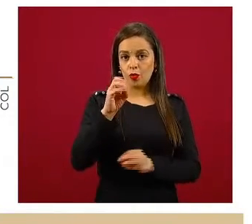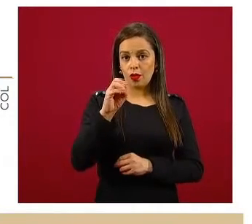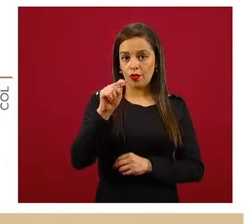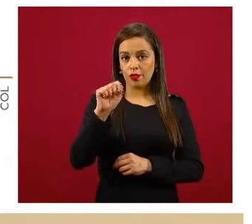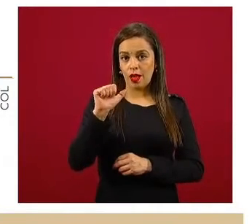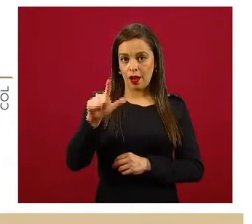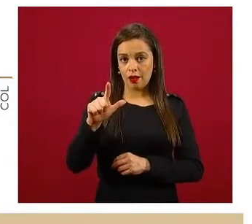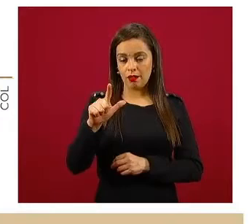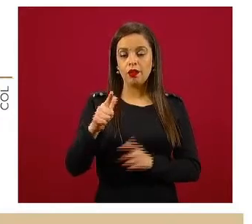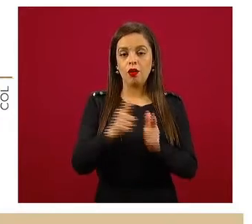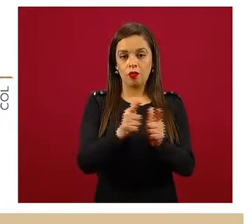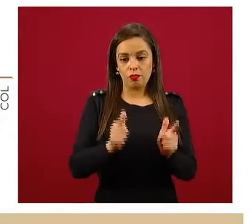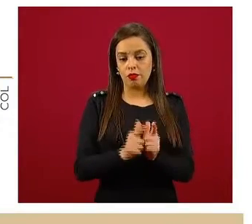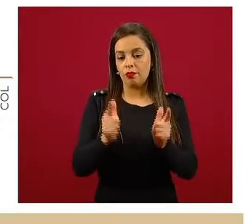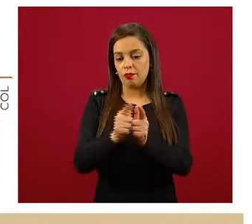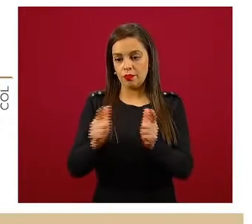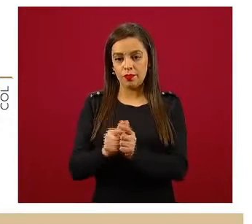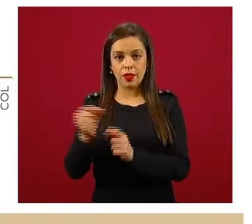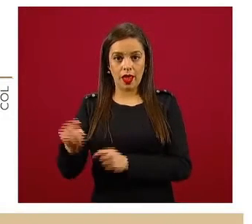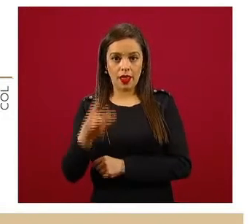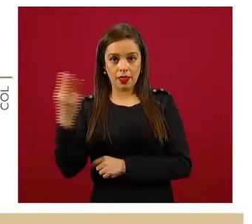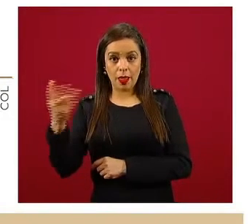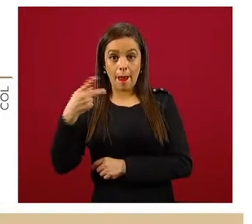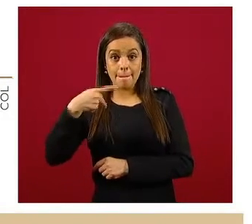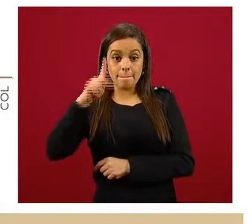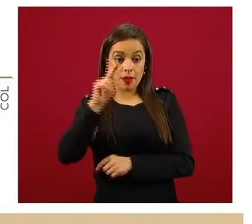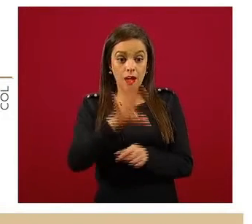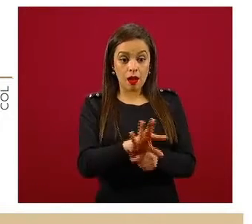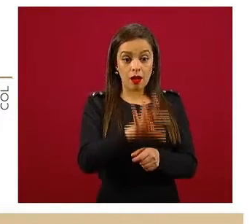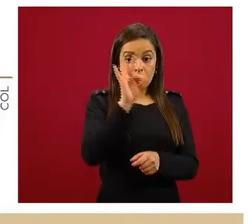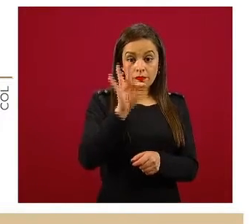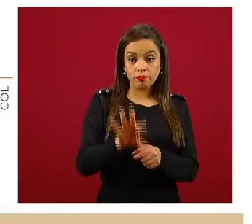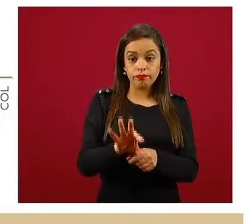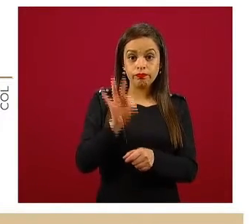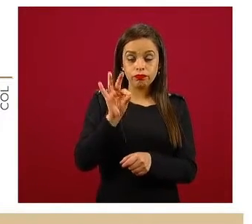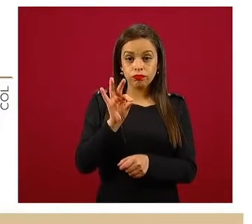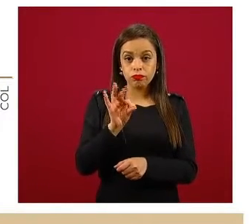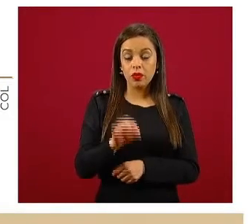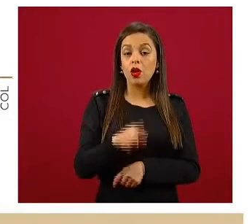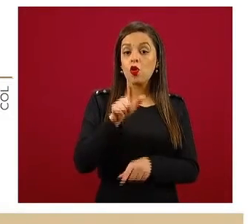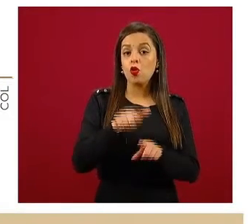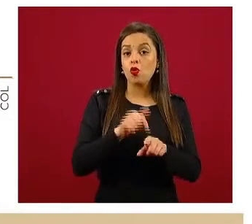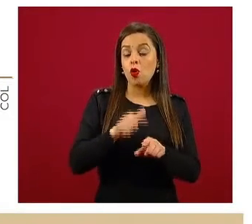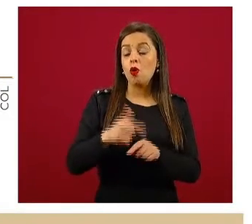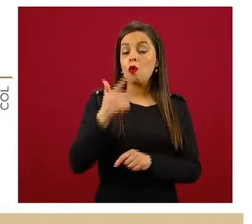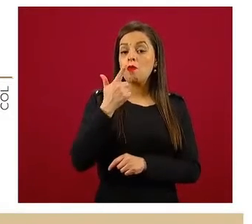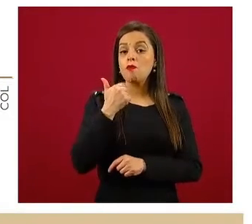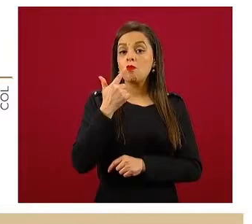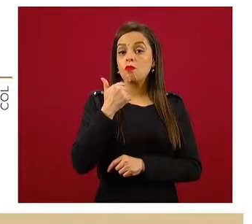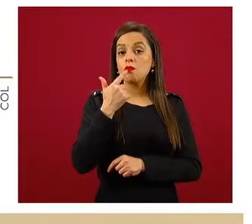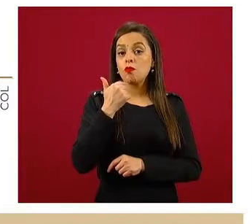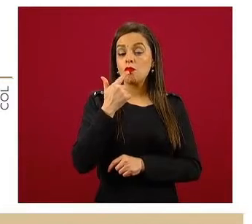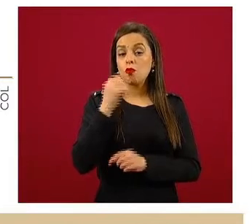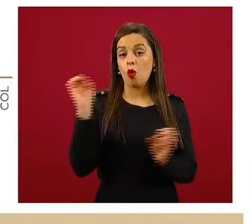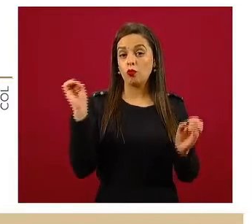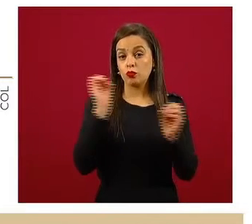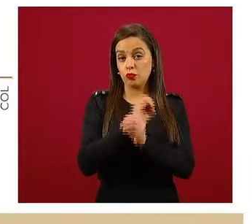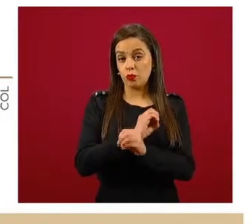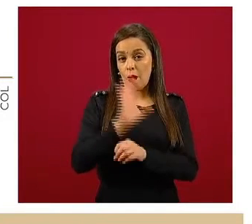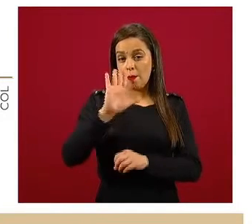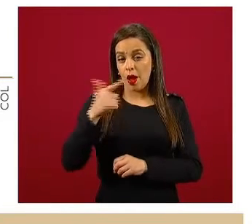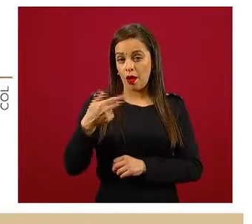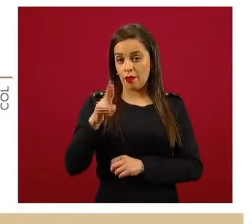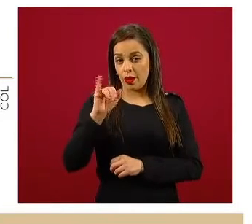incluyen los tres grupos, pero si nos concentramos justo en el color rojo oscuro, casi guinda, podemos ver